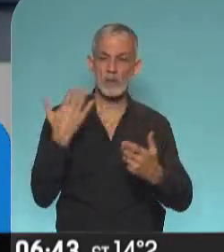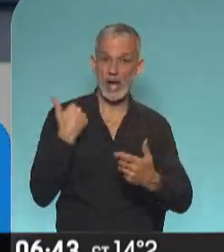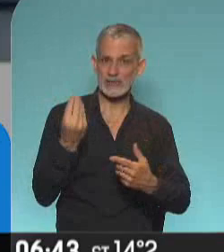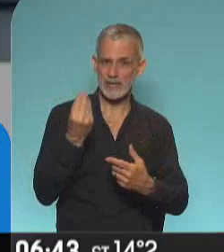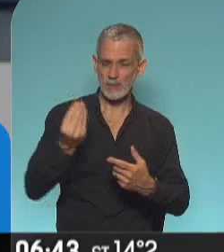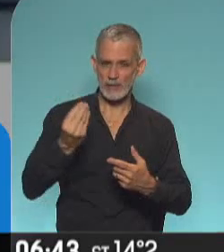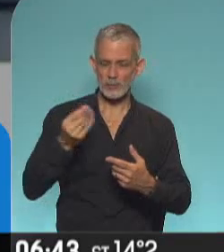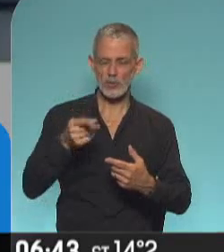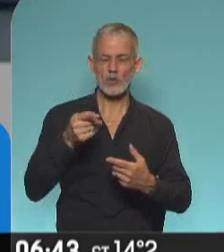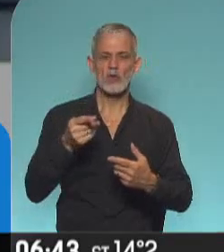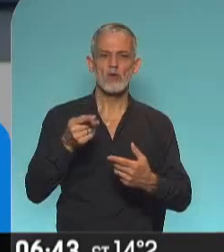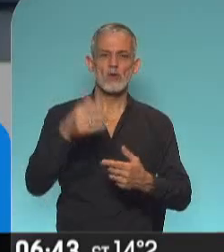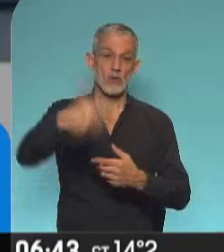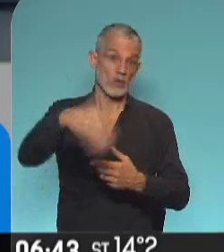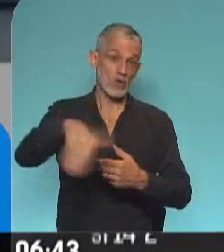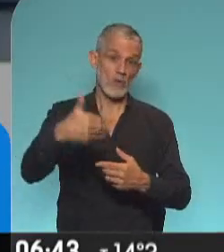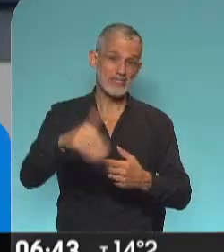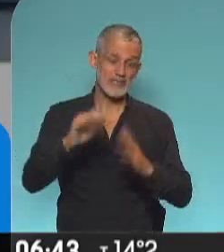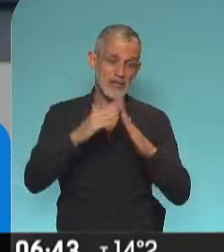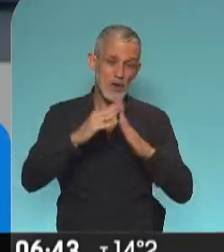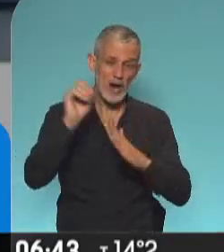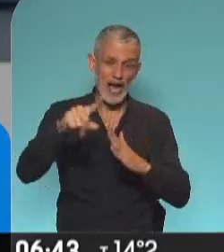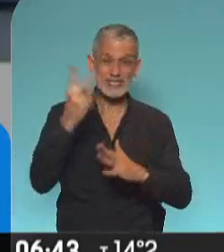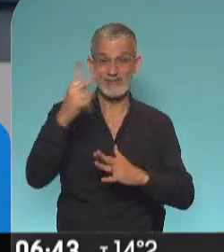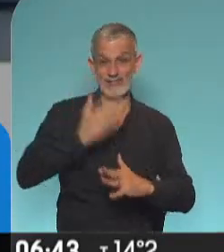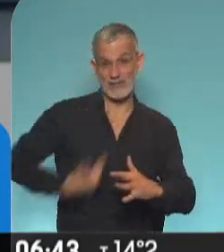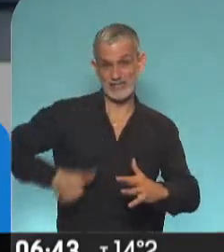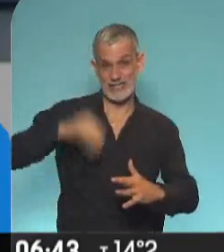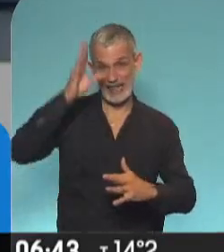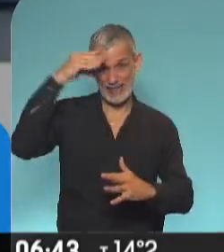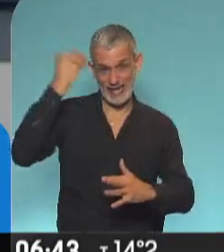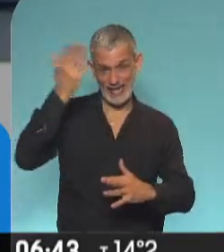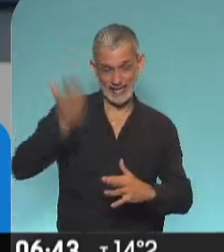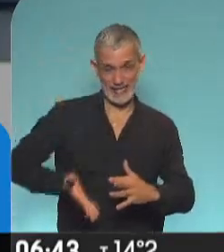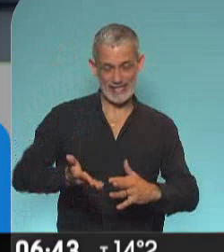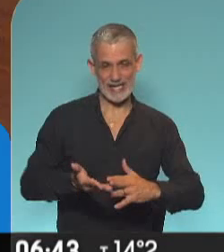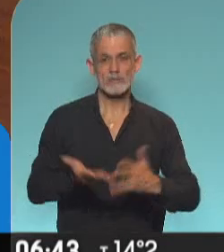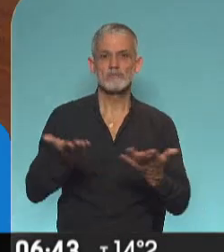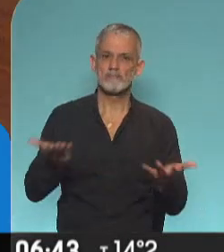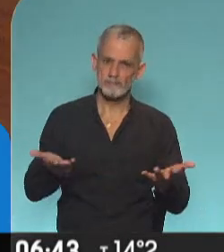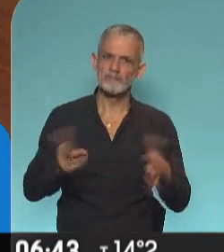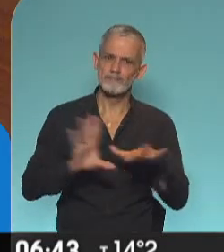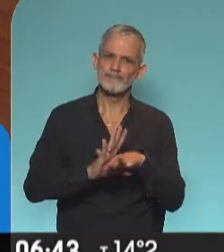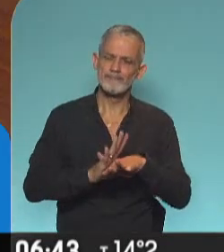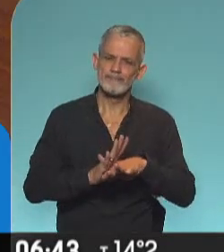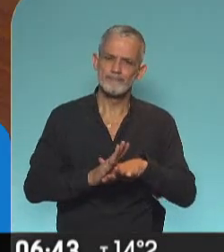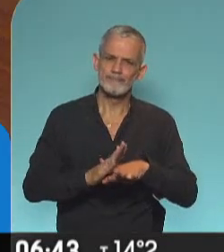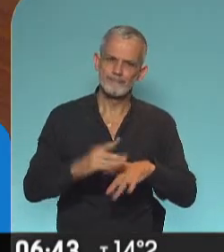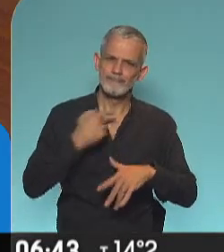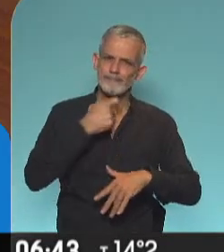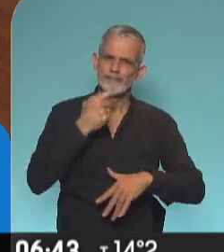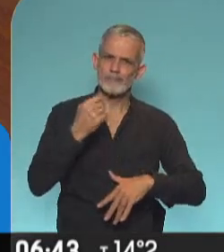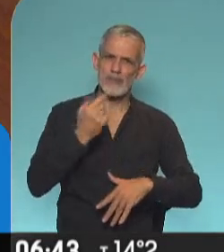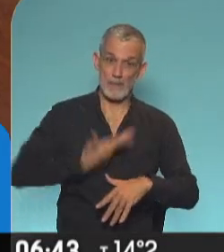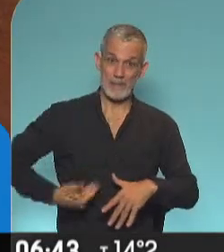ayer con el domicilio particular de la vicepresidenta Cristina Fernández de Kirchner. Bueno, Vero, justamente fue el